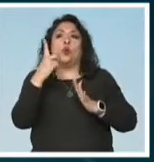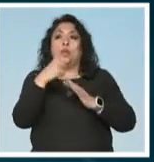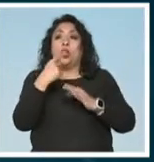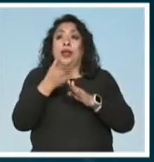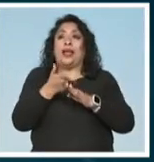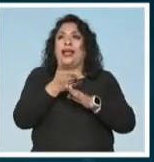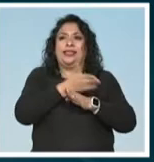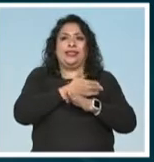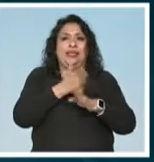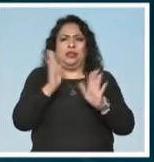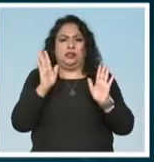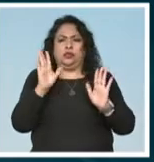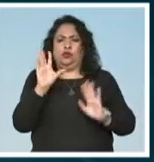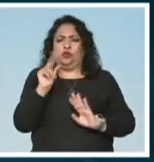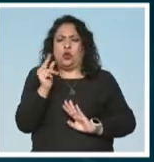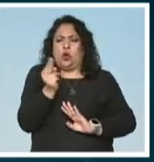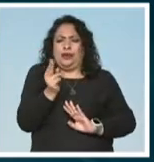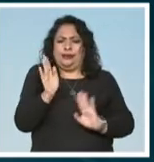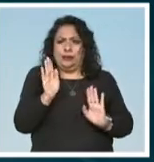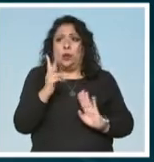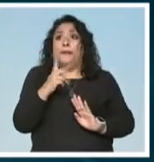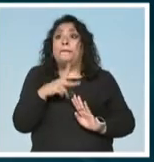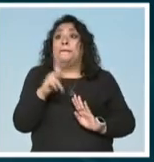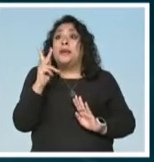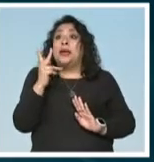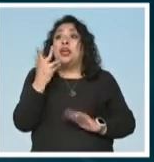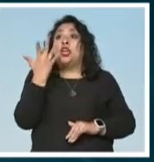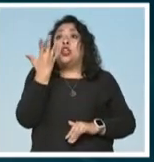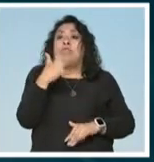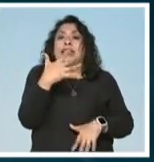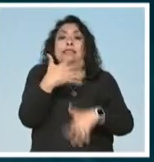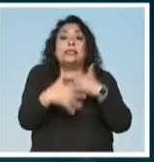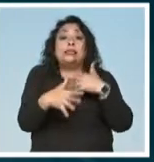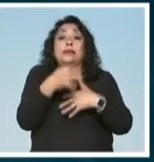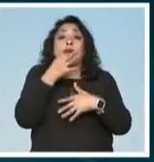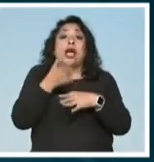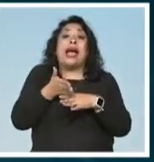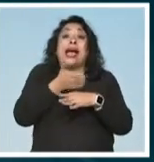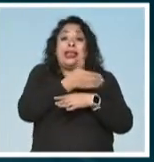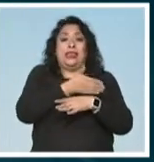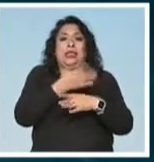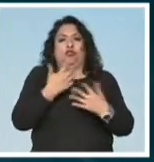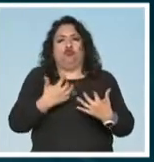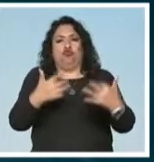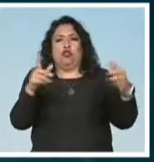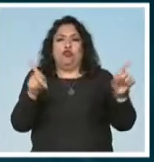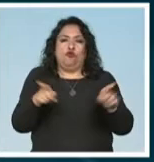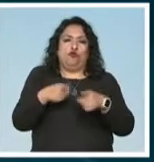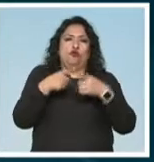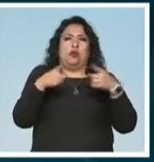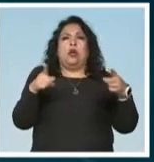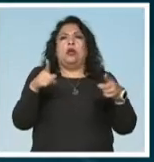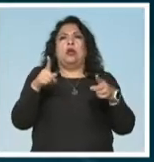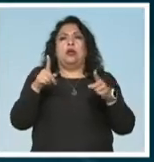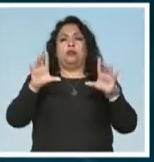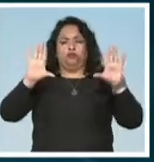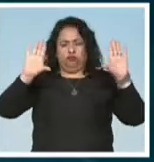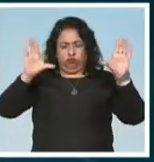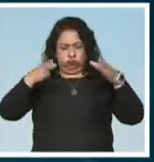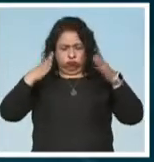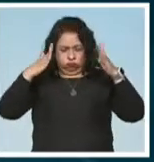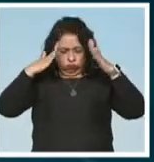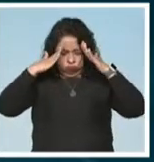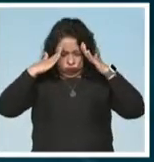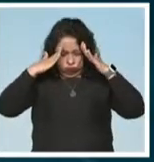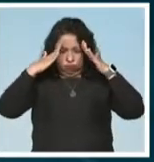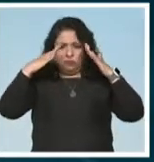antes no lo necesito, pero las 10, 15 minutos antes del concierto, de estar en su mundo propio,